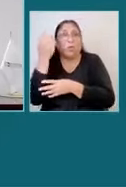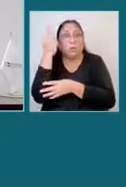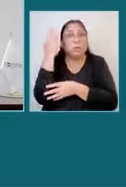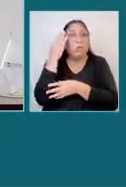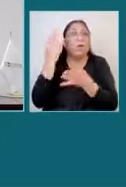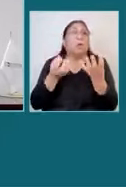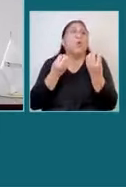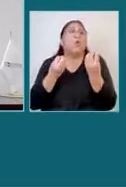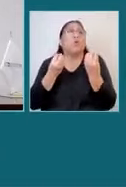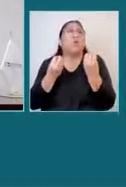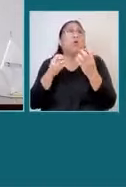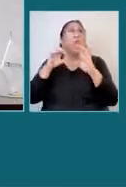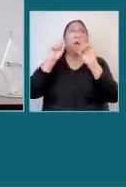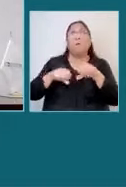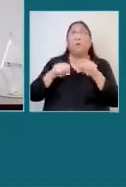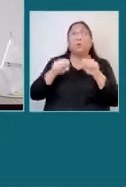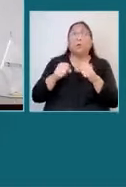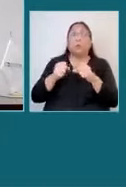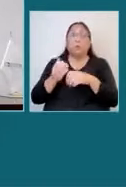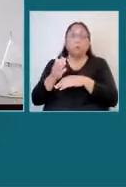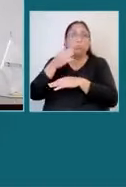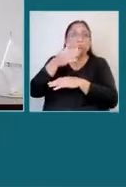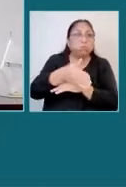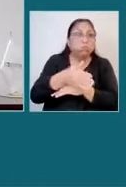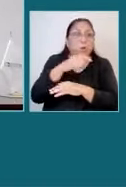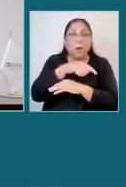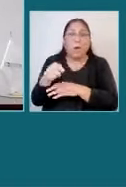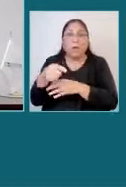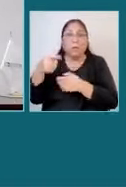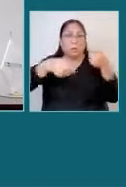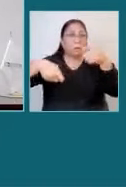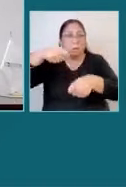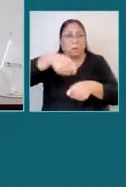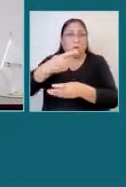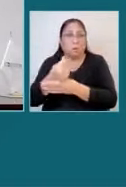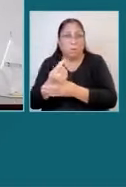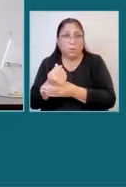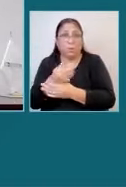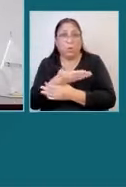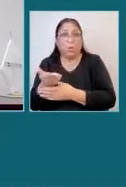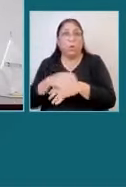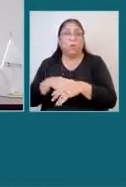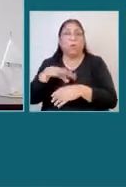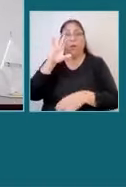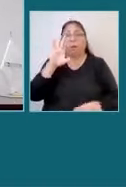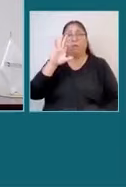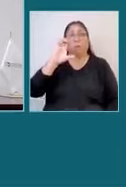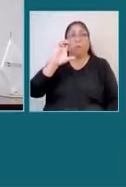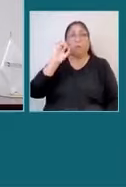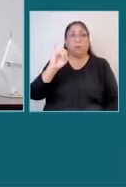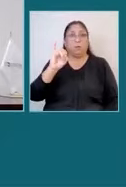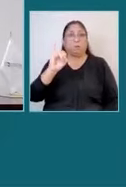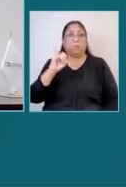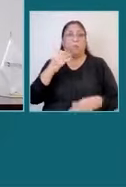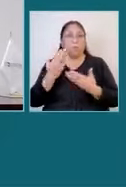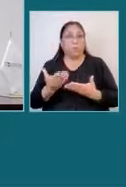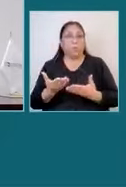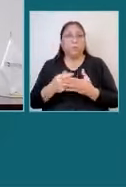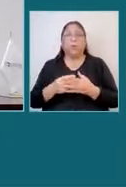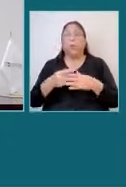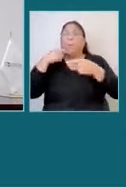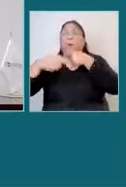cómo es que es posible acceder a esta inversión de parte del FCI. Entonces, un poco